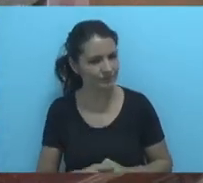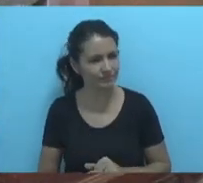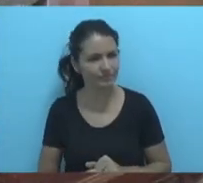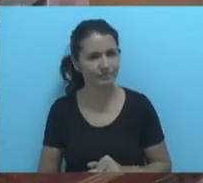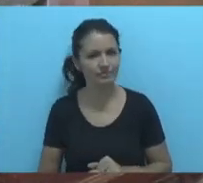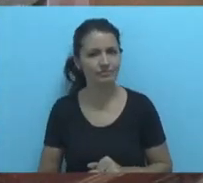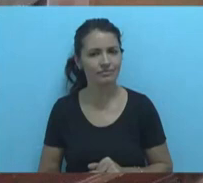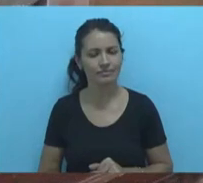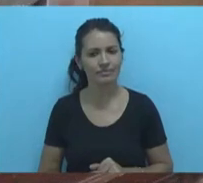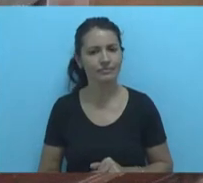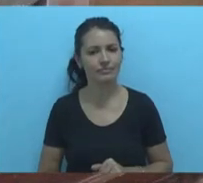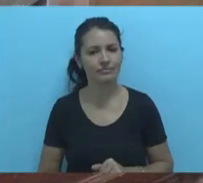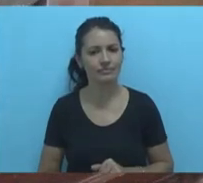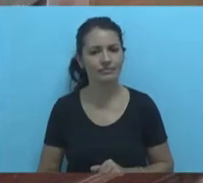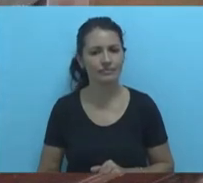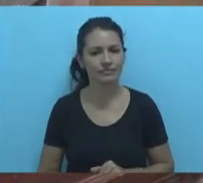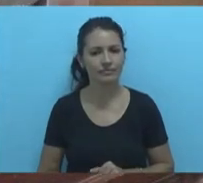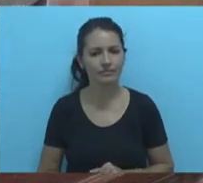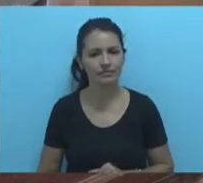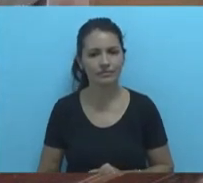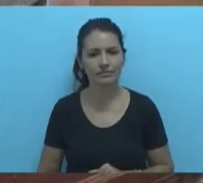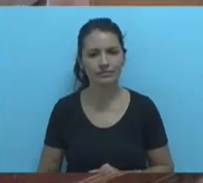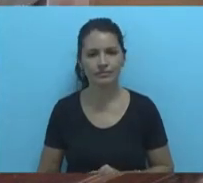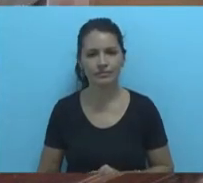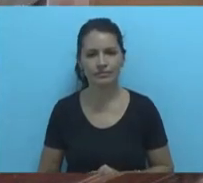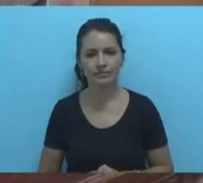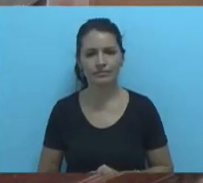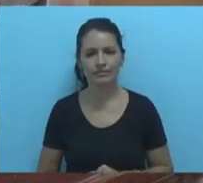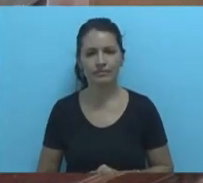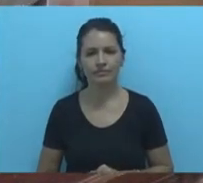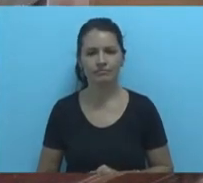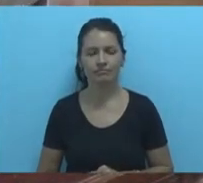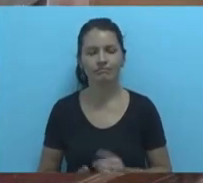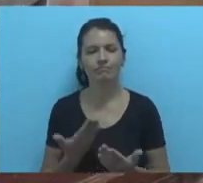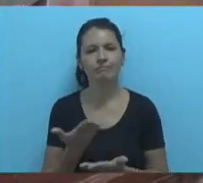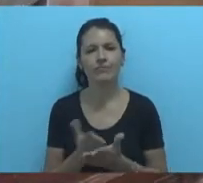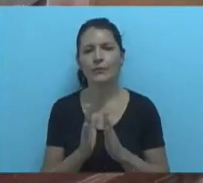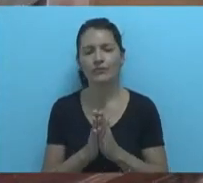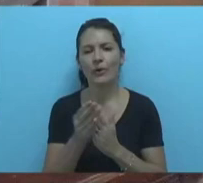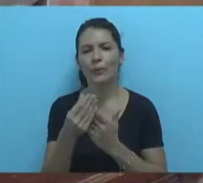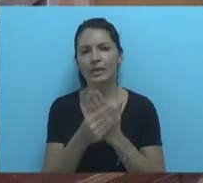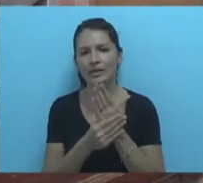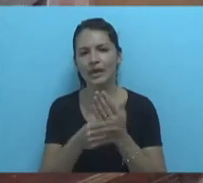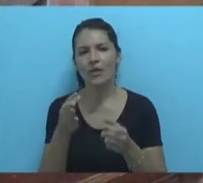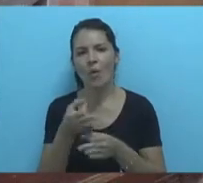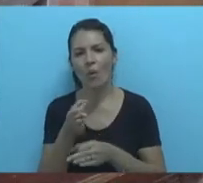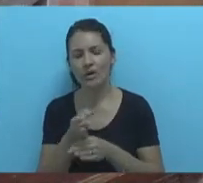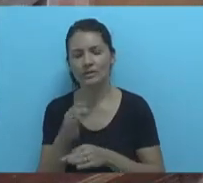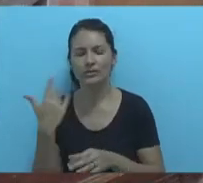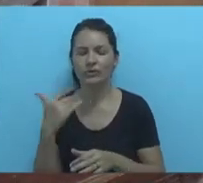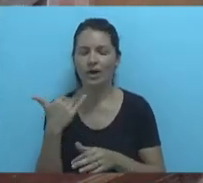mis pares esta situación que nosotros estamos atravesando en la ciudad y pedir al Ministerio de Educación lo más